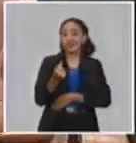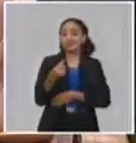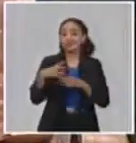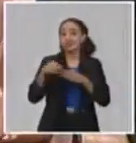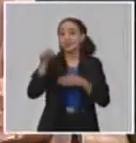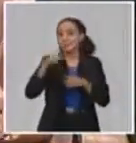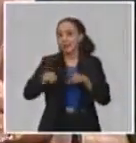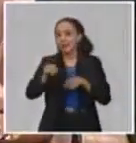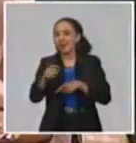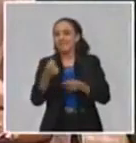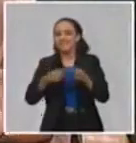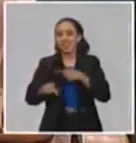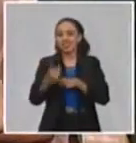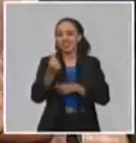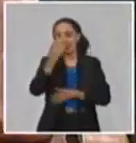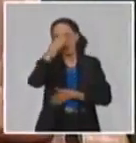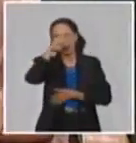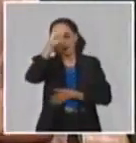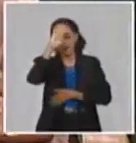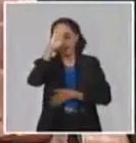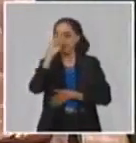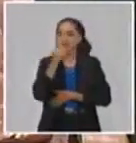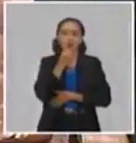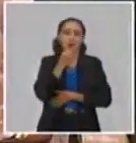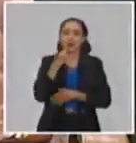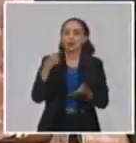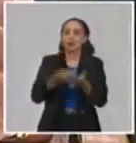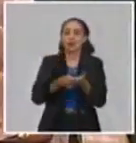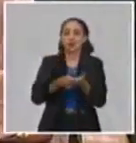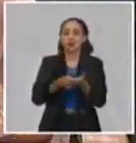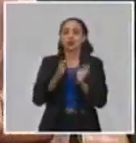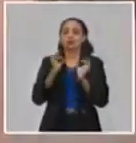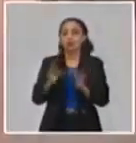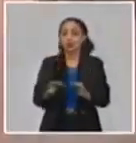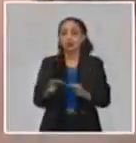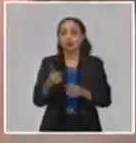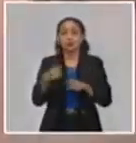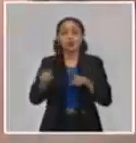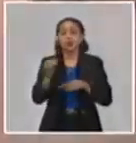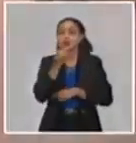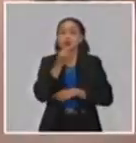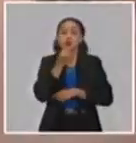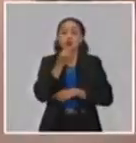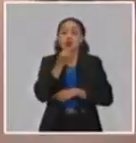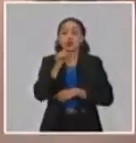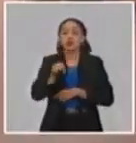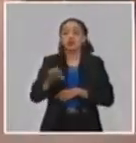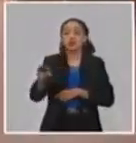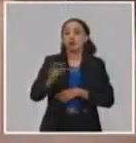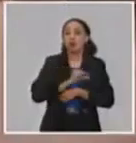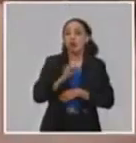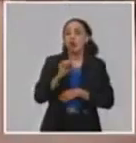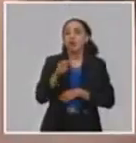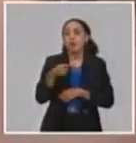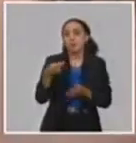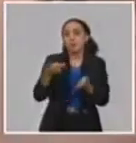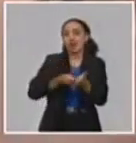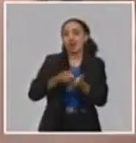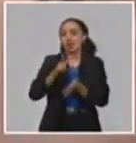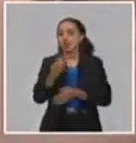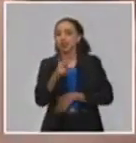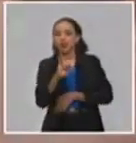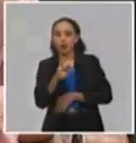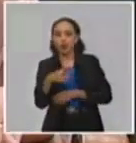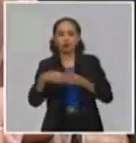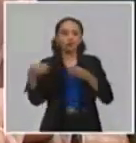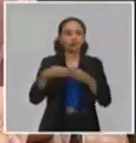sea, no tienen contabilidad propia aún y no es posible cobrar en las dos monedas. ¿Y para la contabilidad? Y para la sola moneda es mucho más...